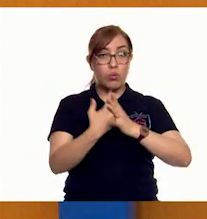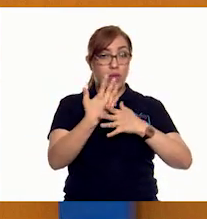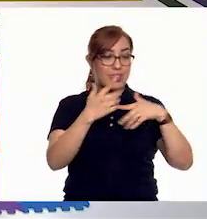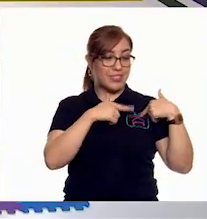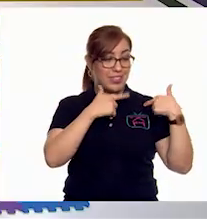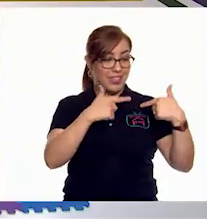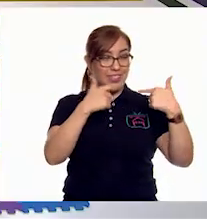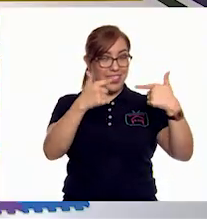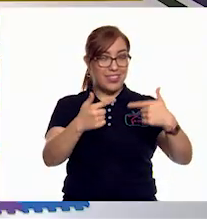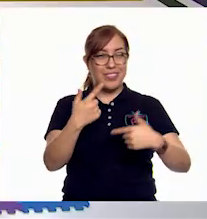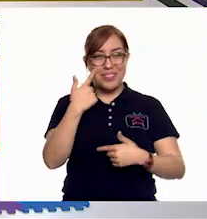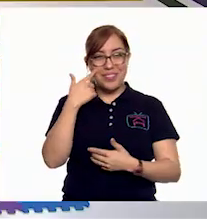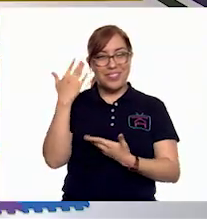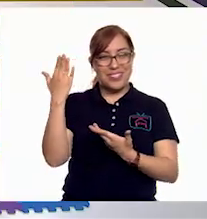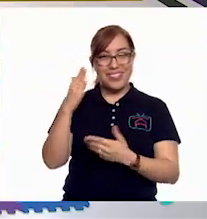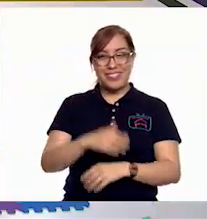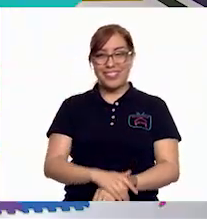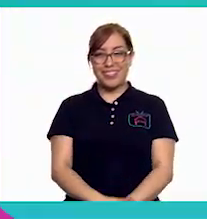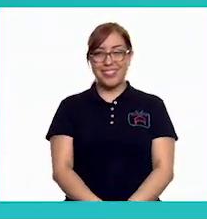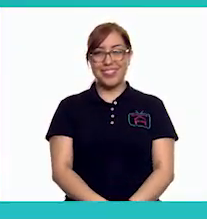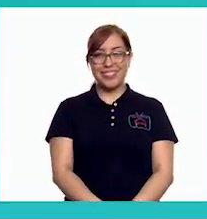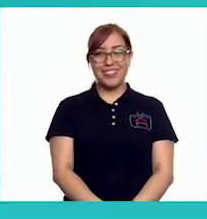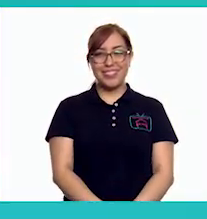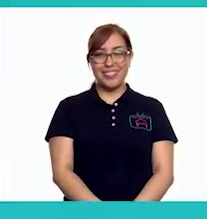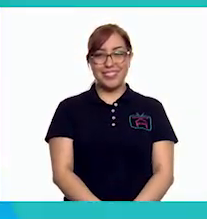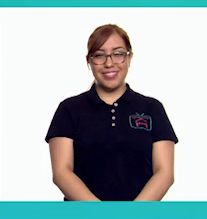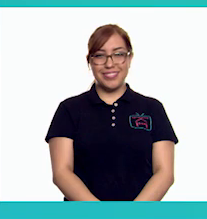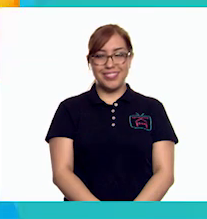y niños? ¿Vamos a verlo? Me parece muy bien, vamos a verlo.